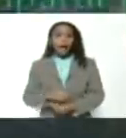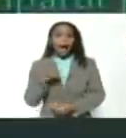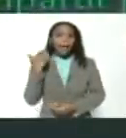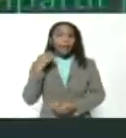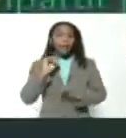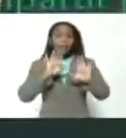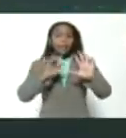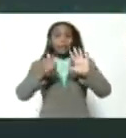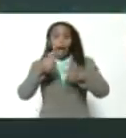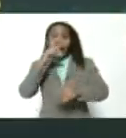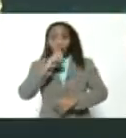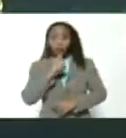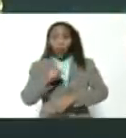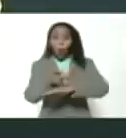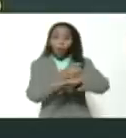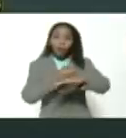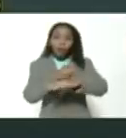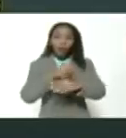años gobernador de Aragua.